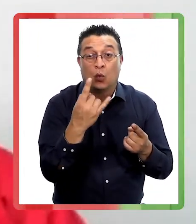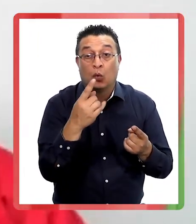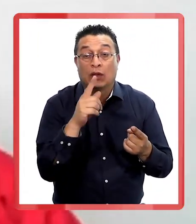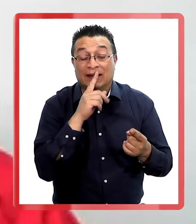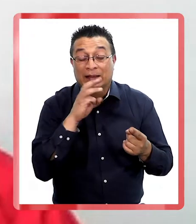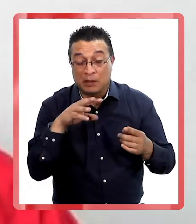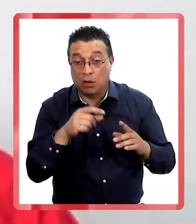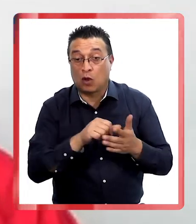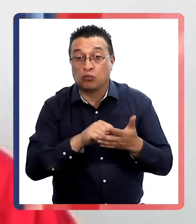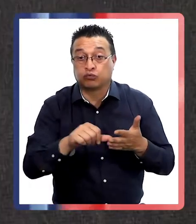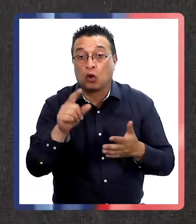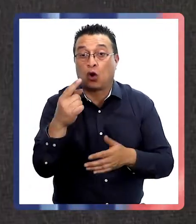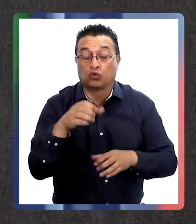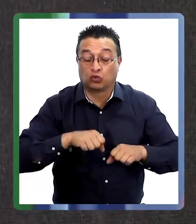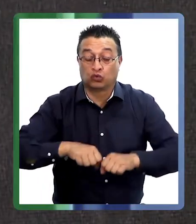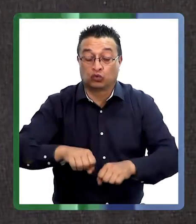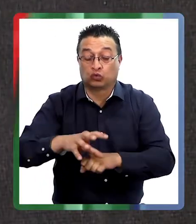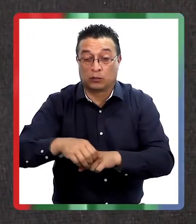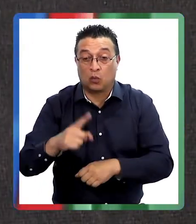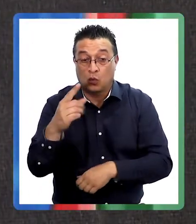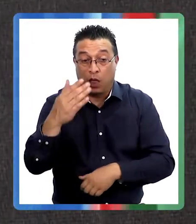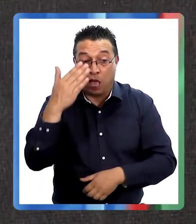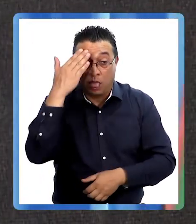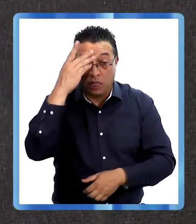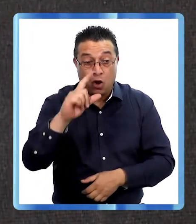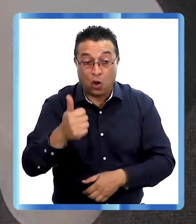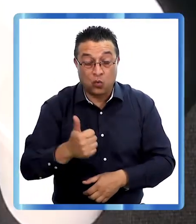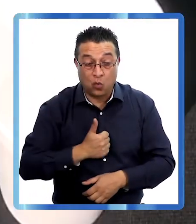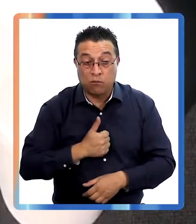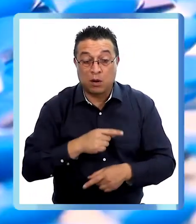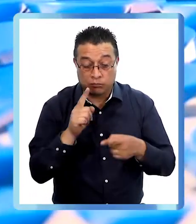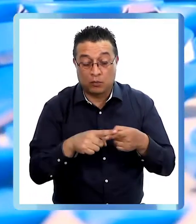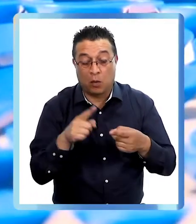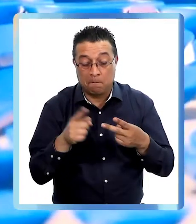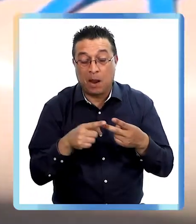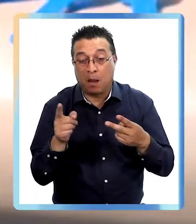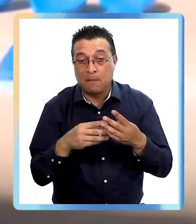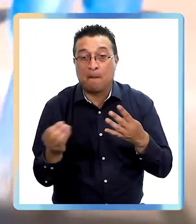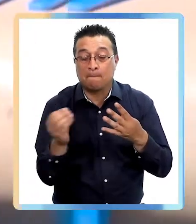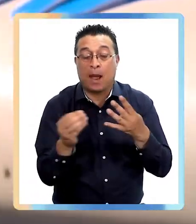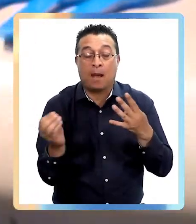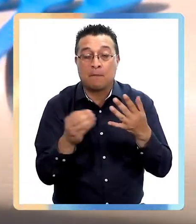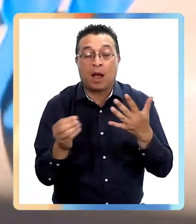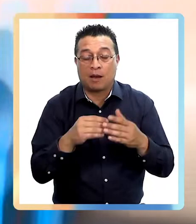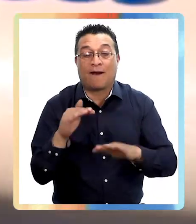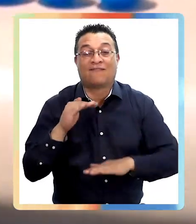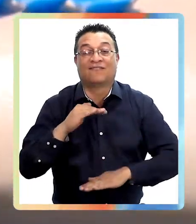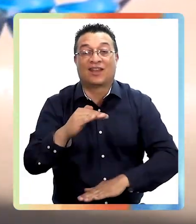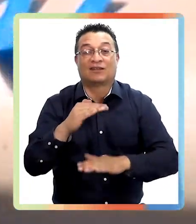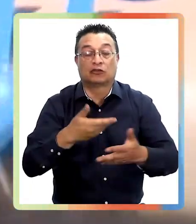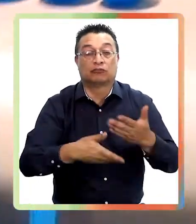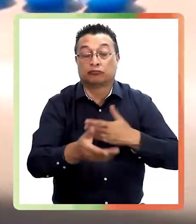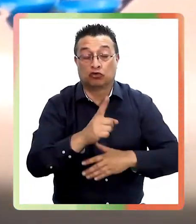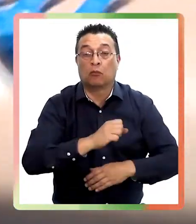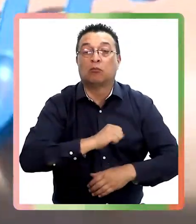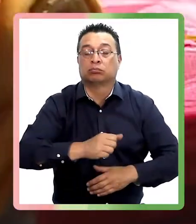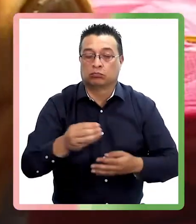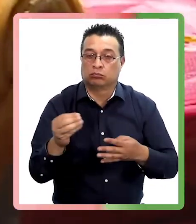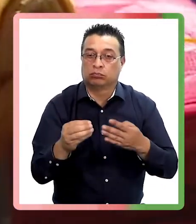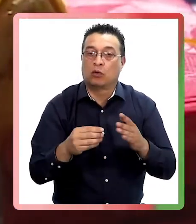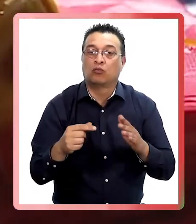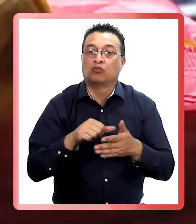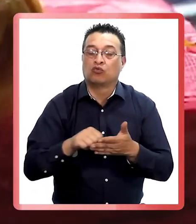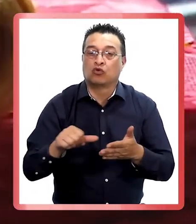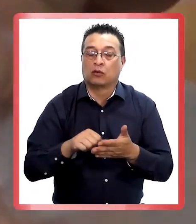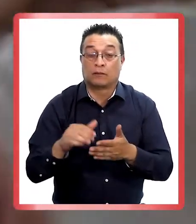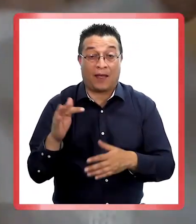UTMs a los supermercados por cada día que ellos no cumplan con el expendio de envases retornables. Durante el mes de